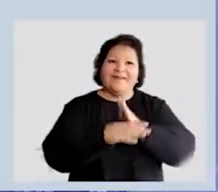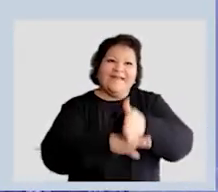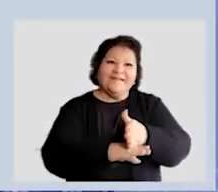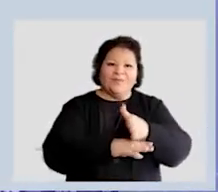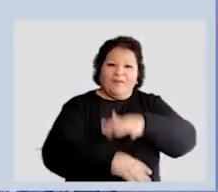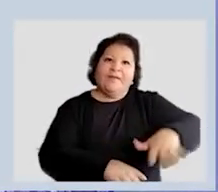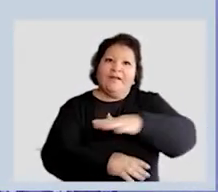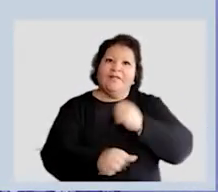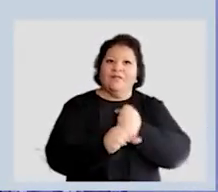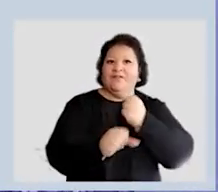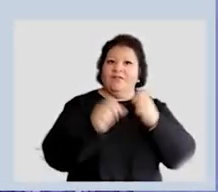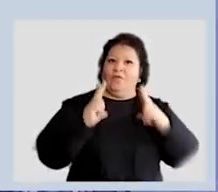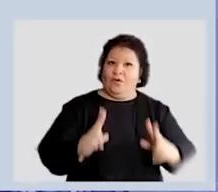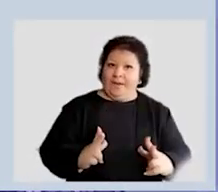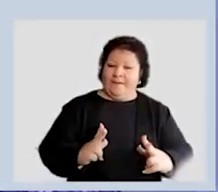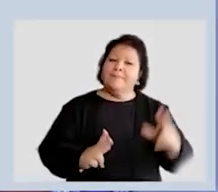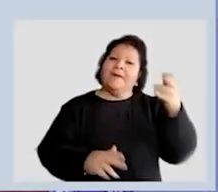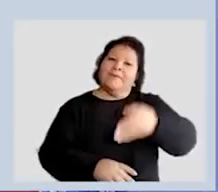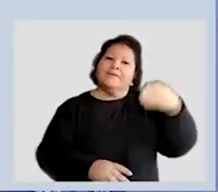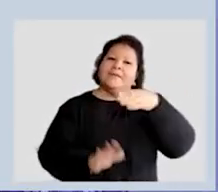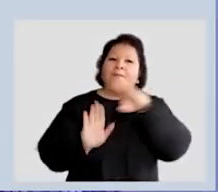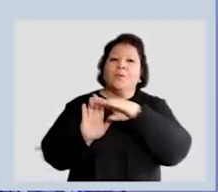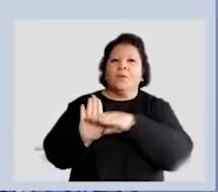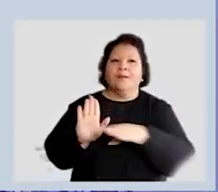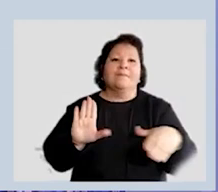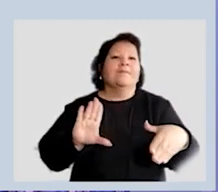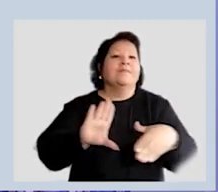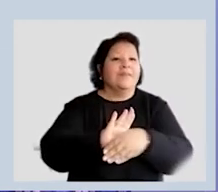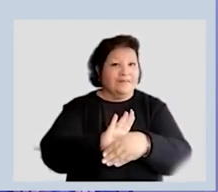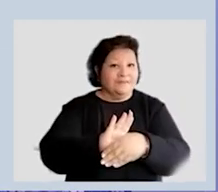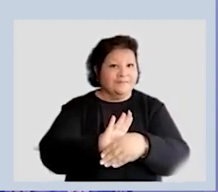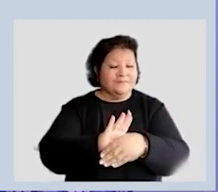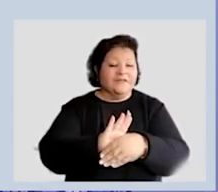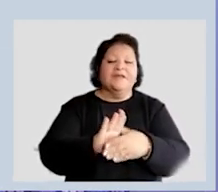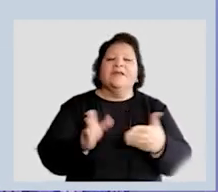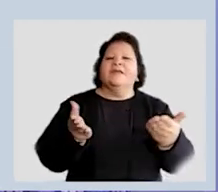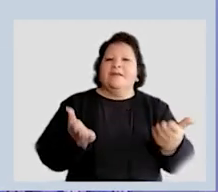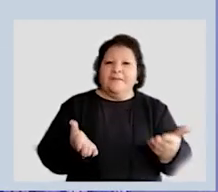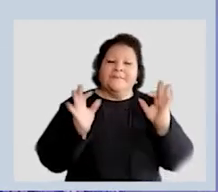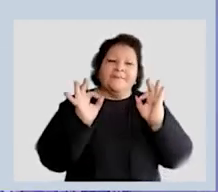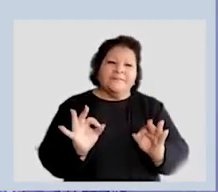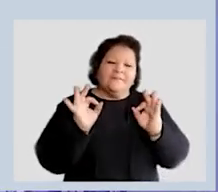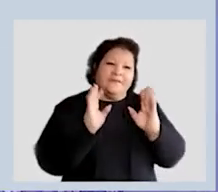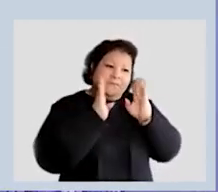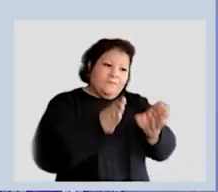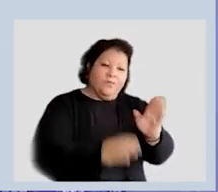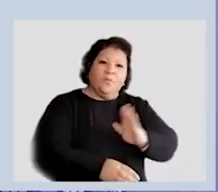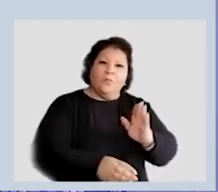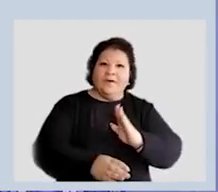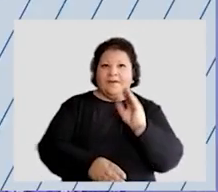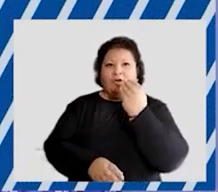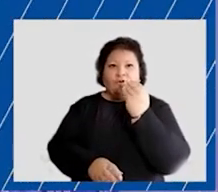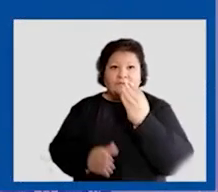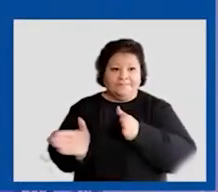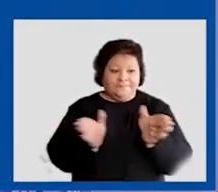es decir en empresas privadas que son empresas madrinas es decir que tiene un sello dado por el estado por tomar estos participantes